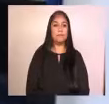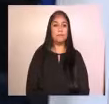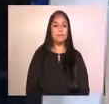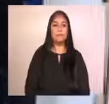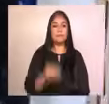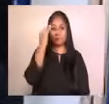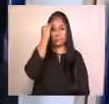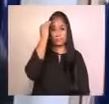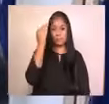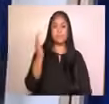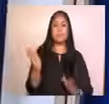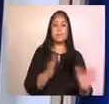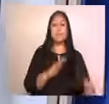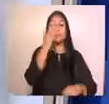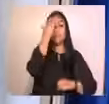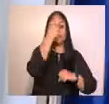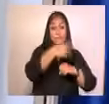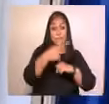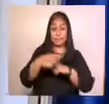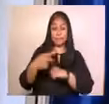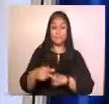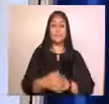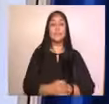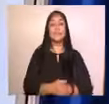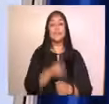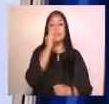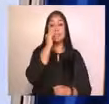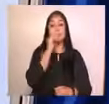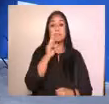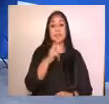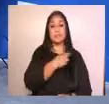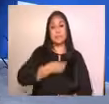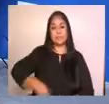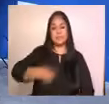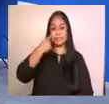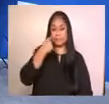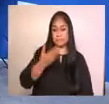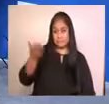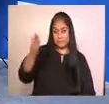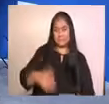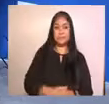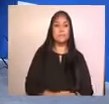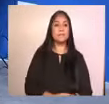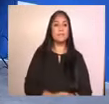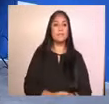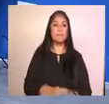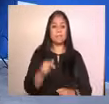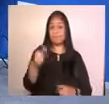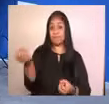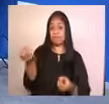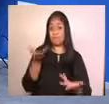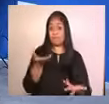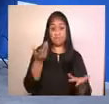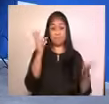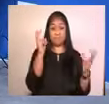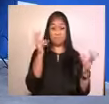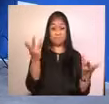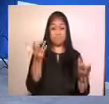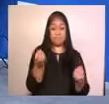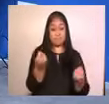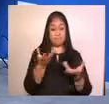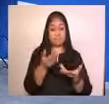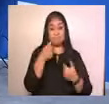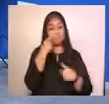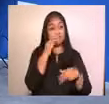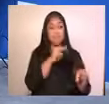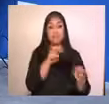Muchas gracias, muy buenas tardes, señor presidente. Lo escuchamos, si nos quiere dar algunas declaraciones de cómo vio